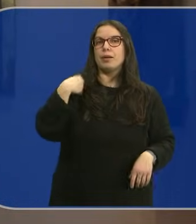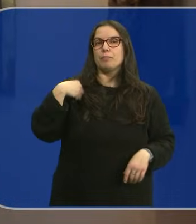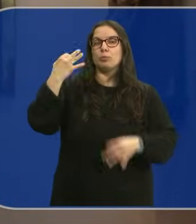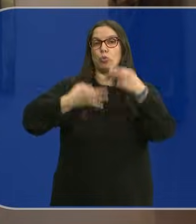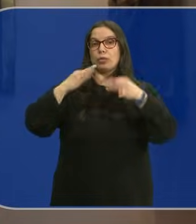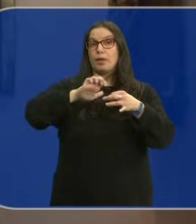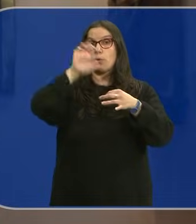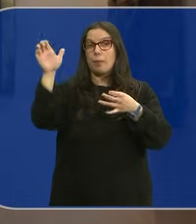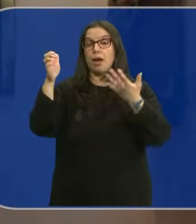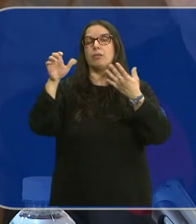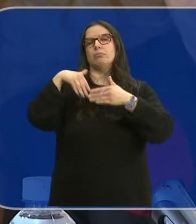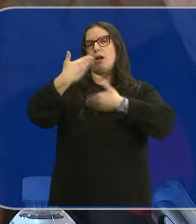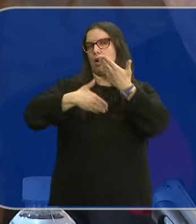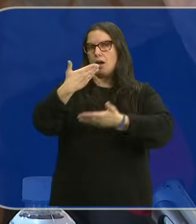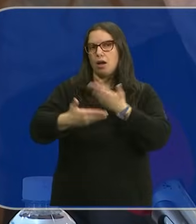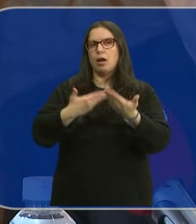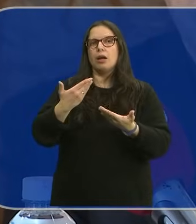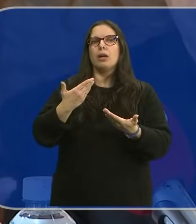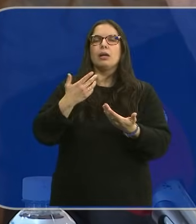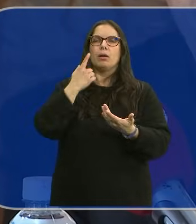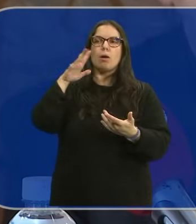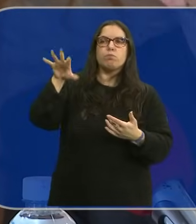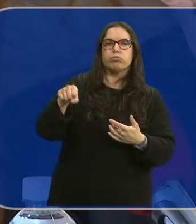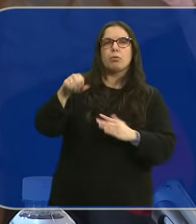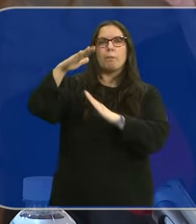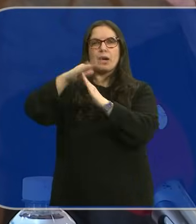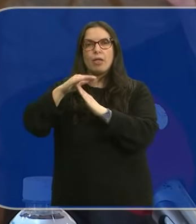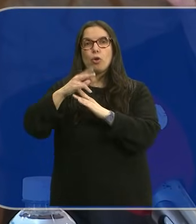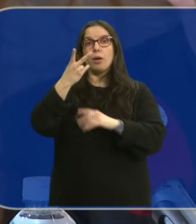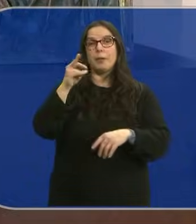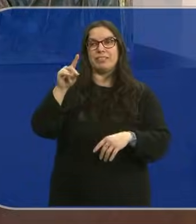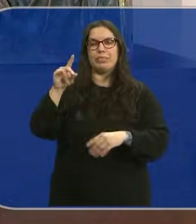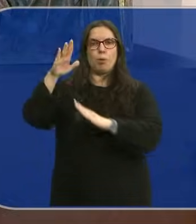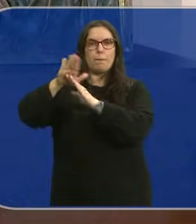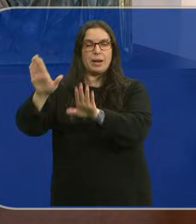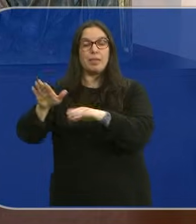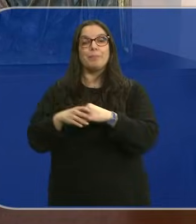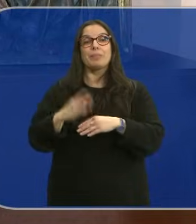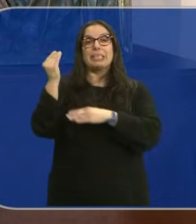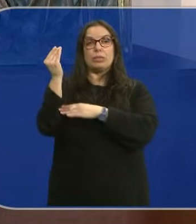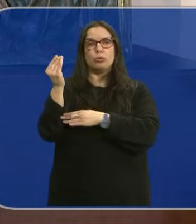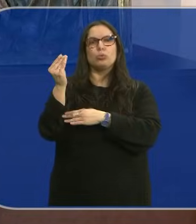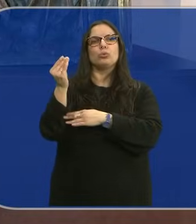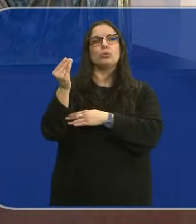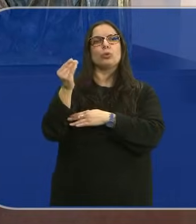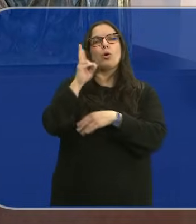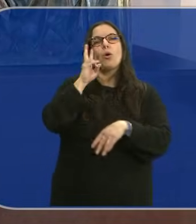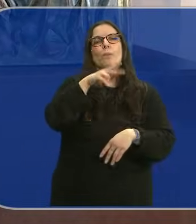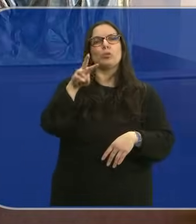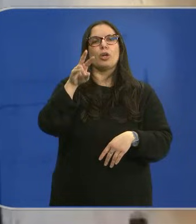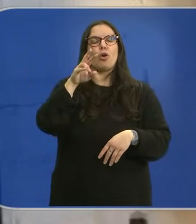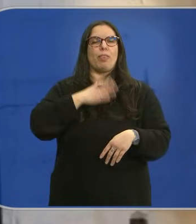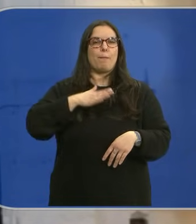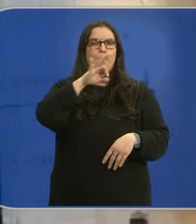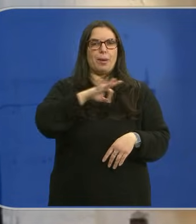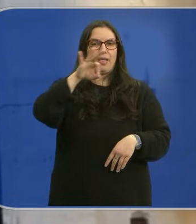justicia europea, y a partir de ahí que se interviniese cautelarmente, y desde el 2021 está intervenida. La estatua permanecerá un tiempo en el Museo Diocesano de